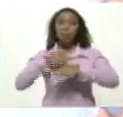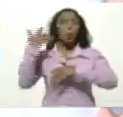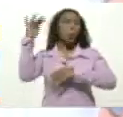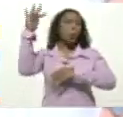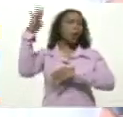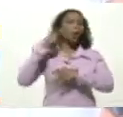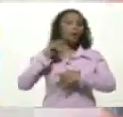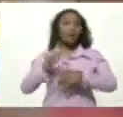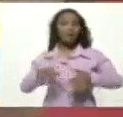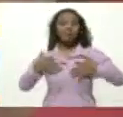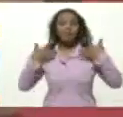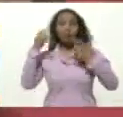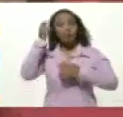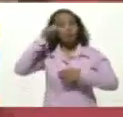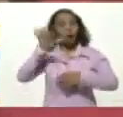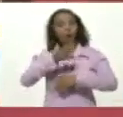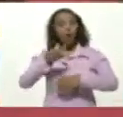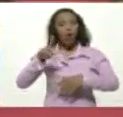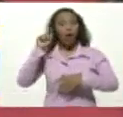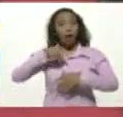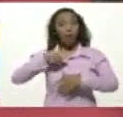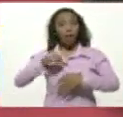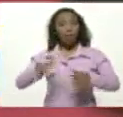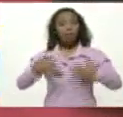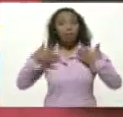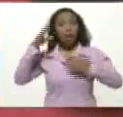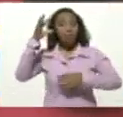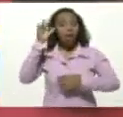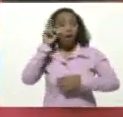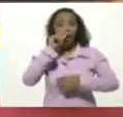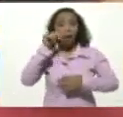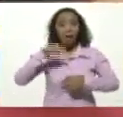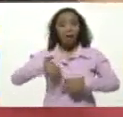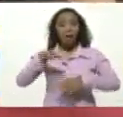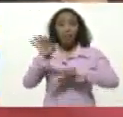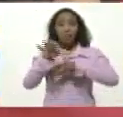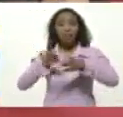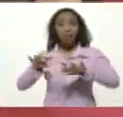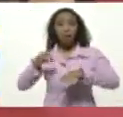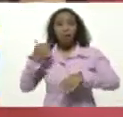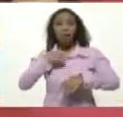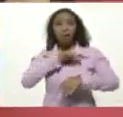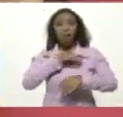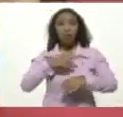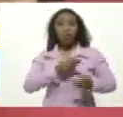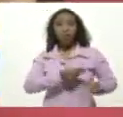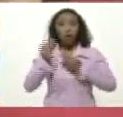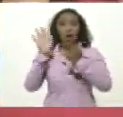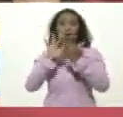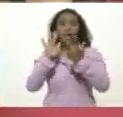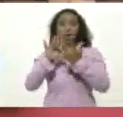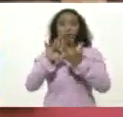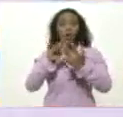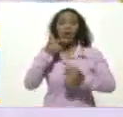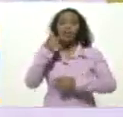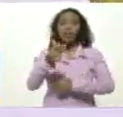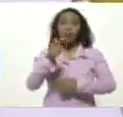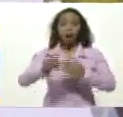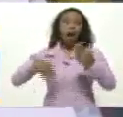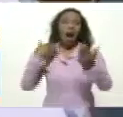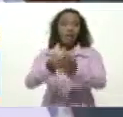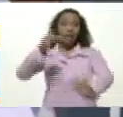este pueblo guaro, con el entusiasmo de las mujeres y los hombres de este municipio, le damos el pase y le decimos hasta